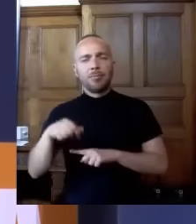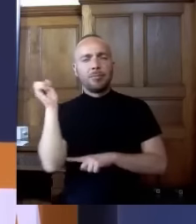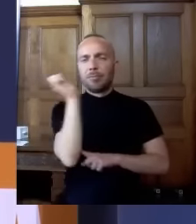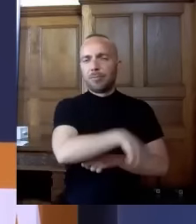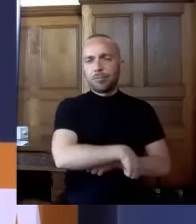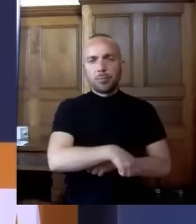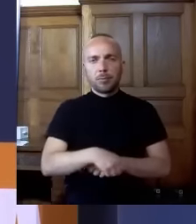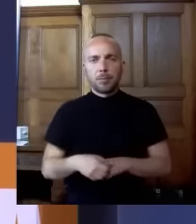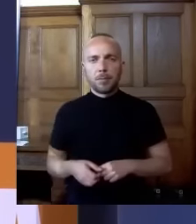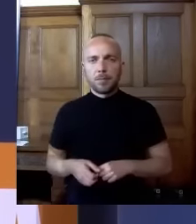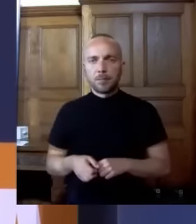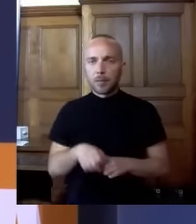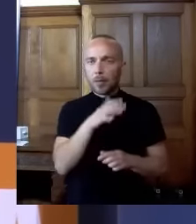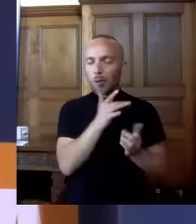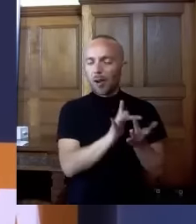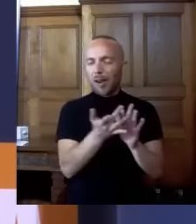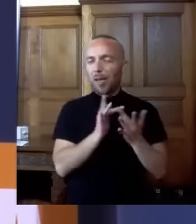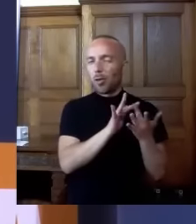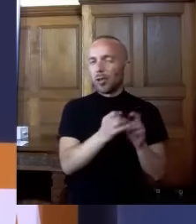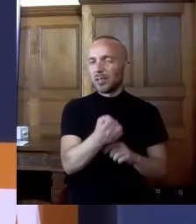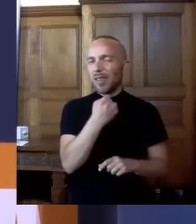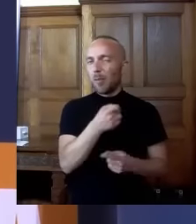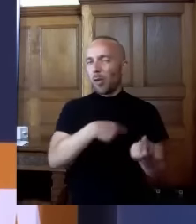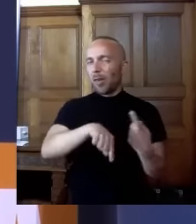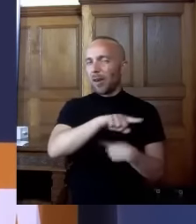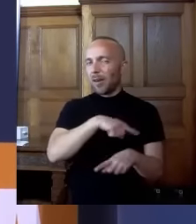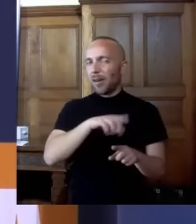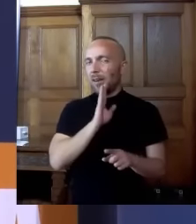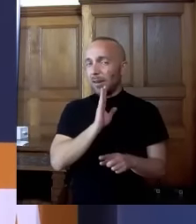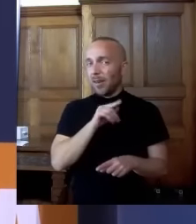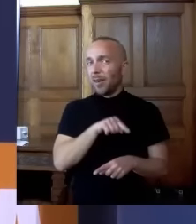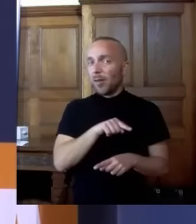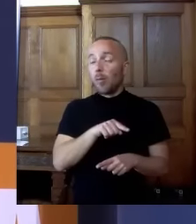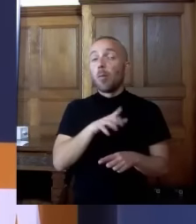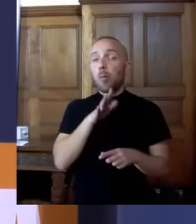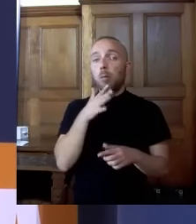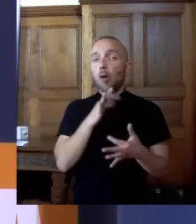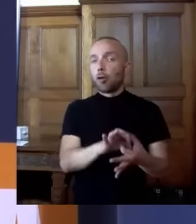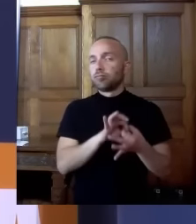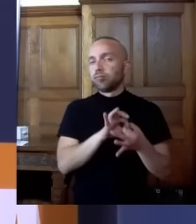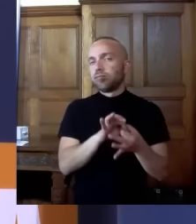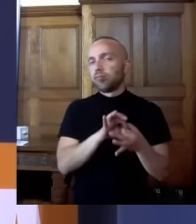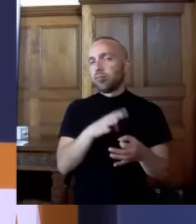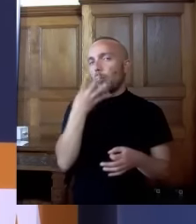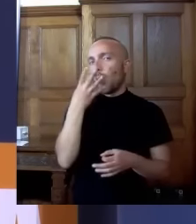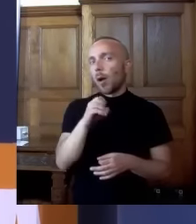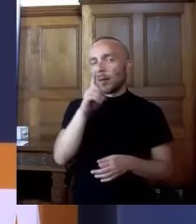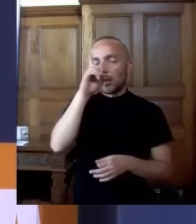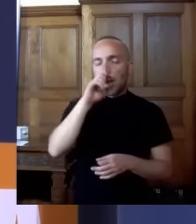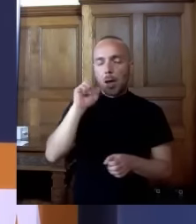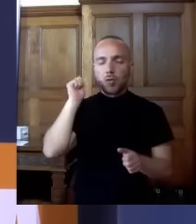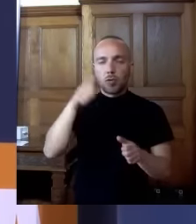porque estas relaciones de poder que describo son fruto de las inercias de 40 años de